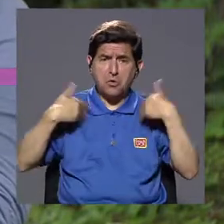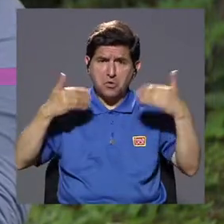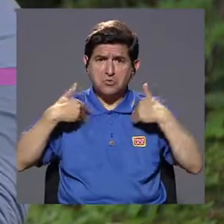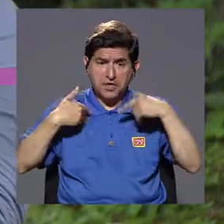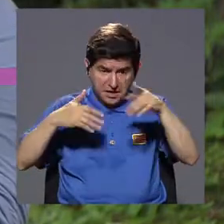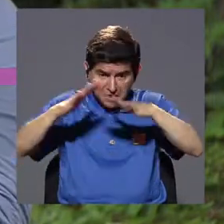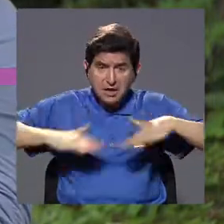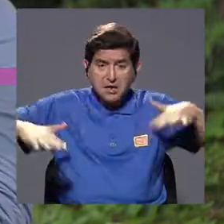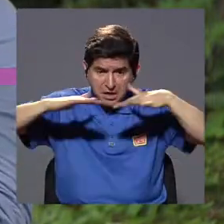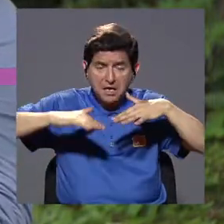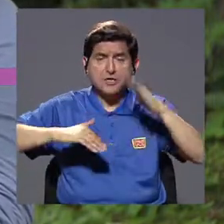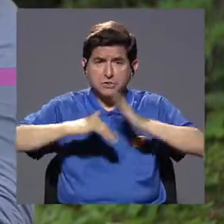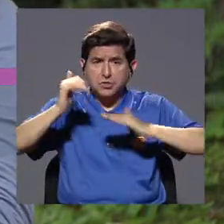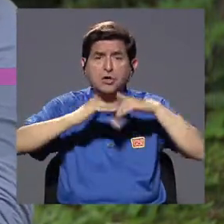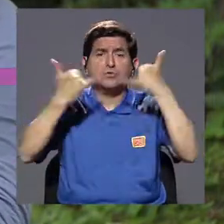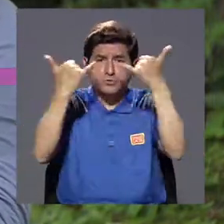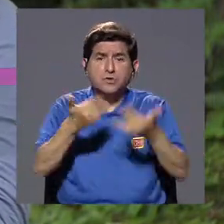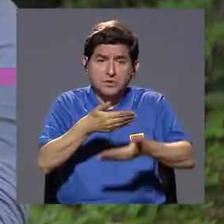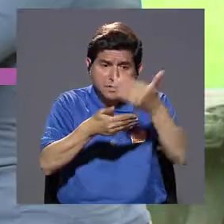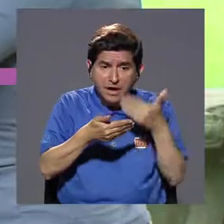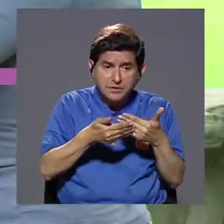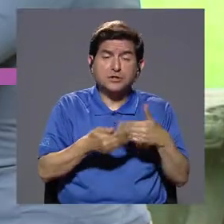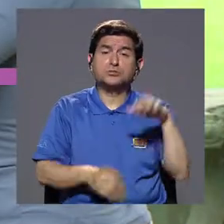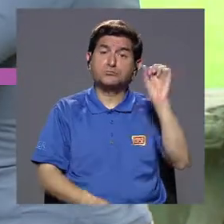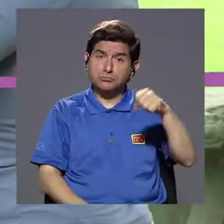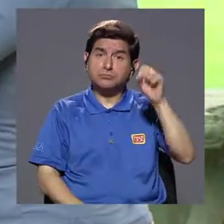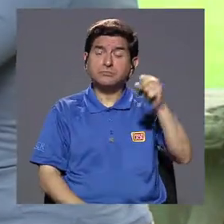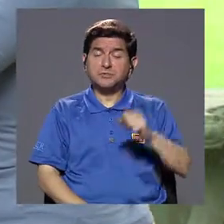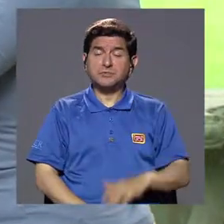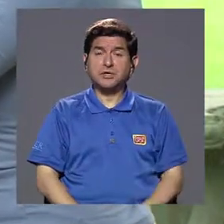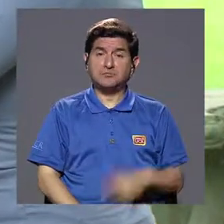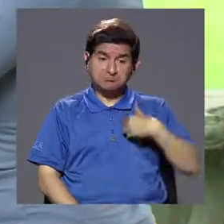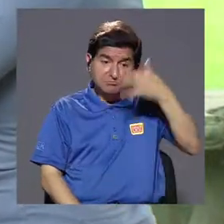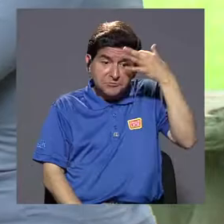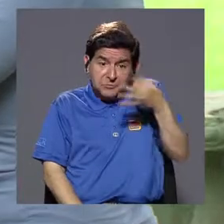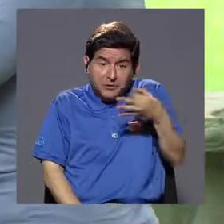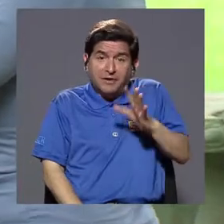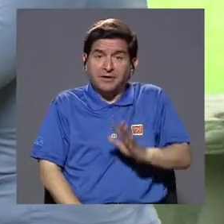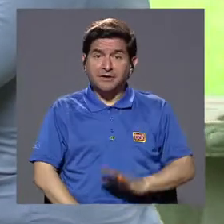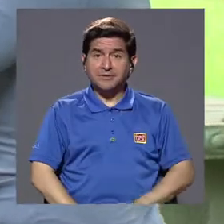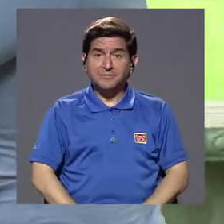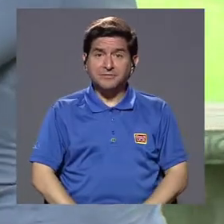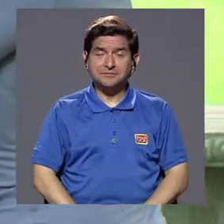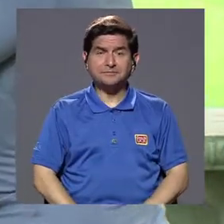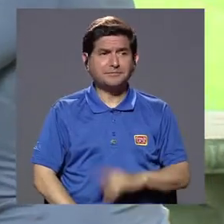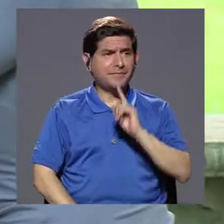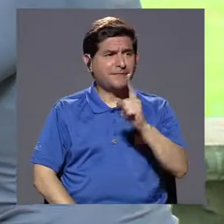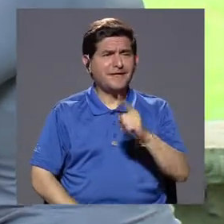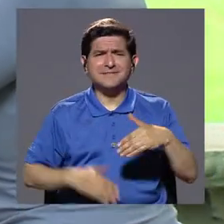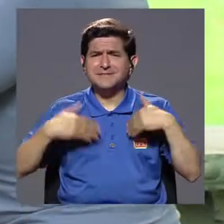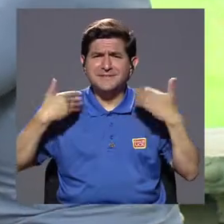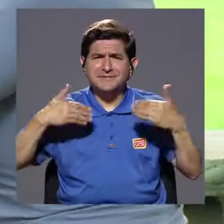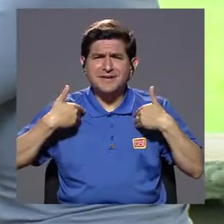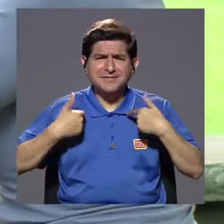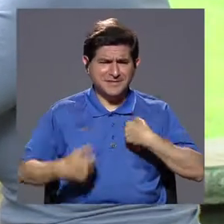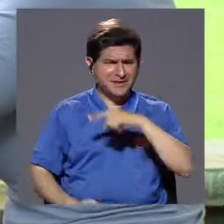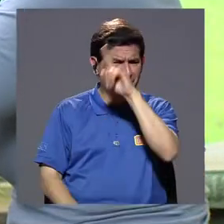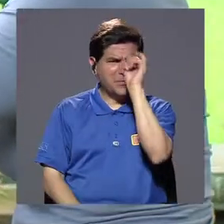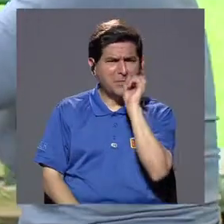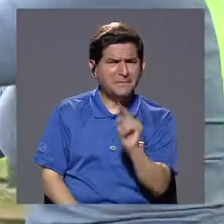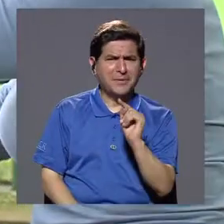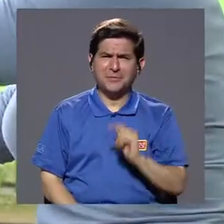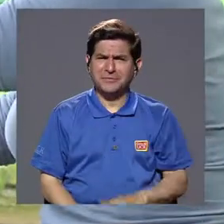en ese espacio que han estado construyendo sí cuando decimos felicidad o no se preguntan mucho si es buscarla